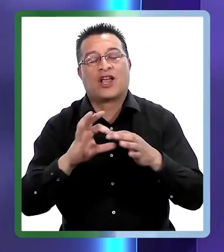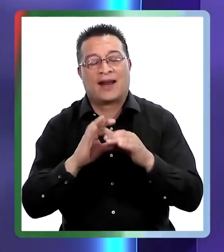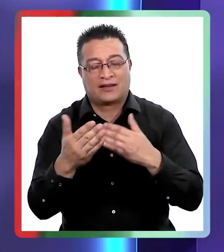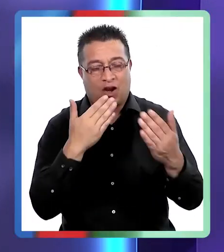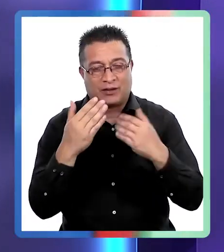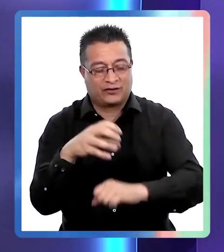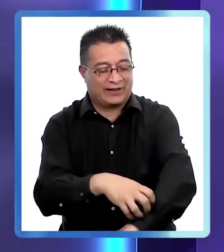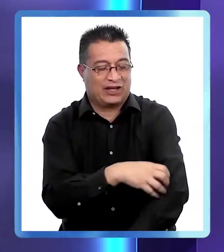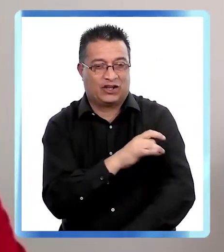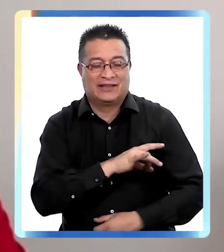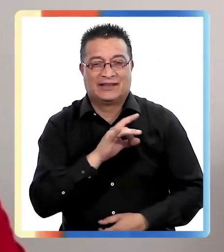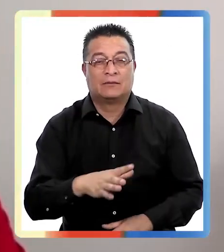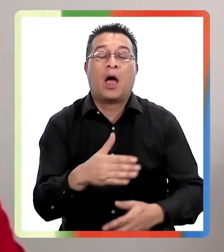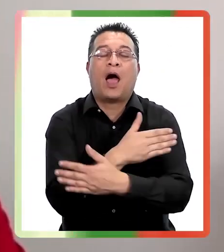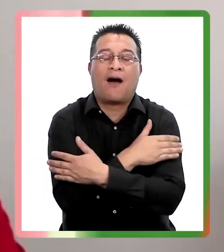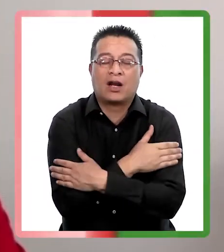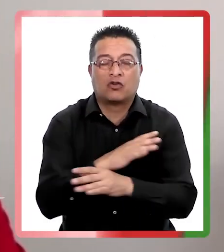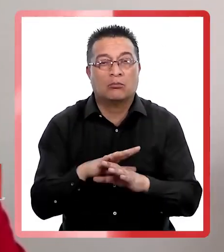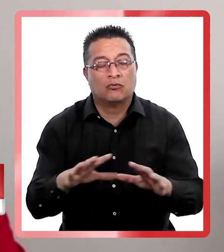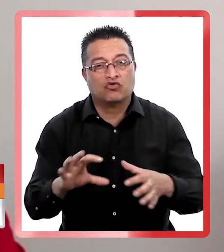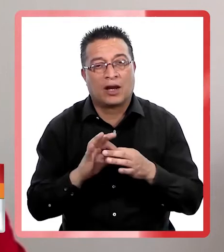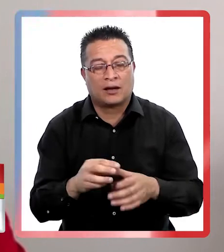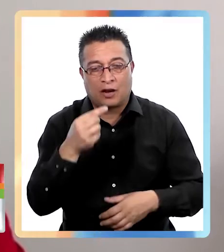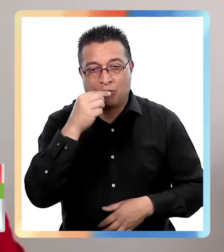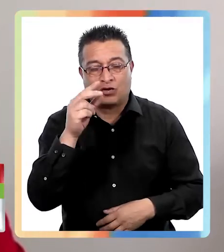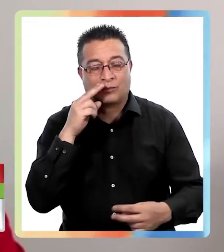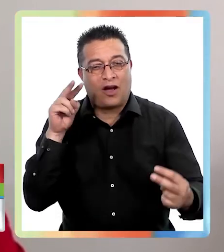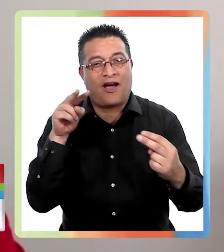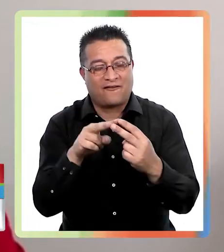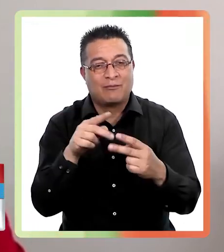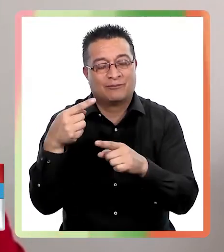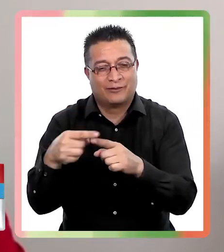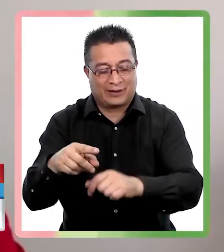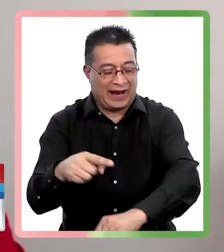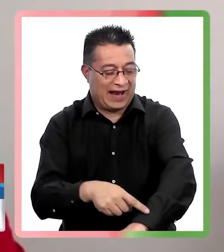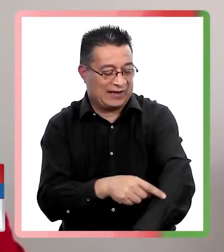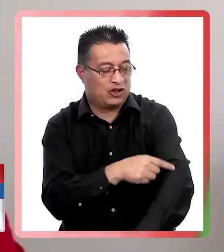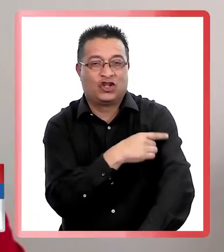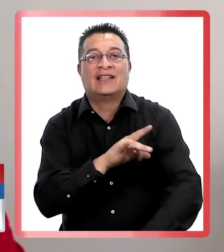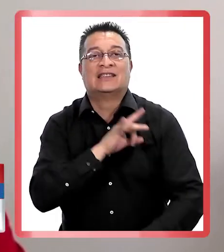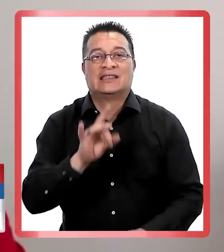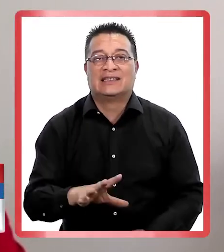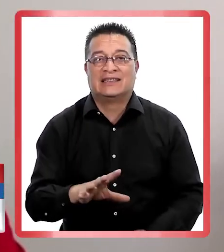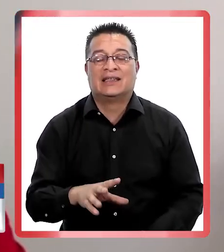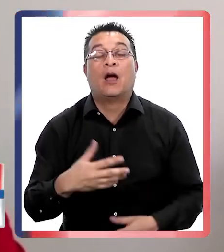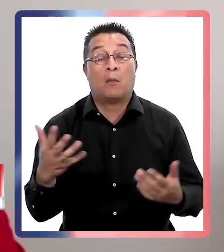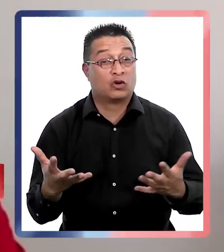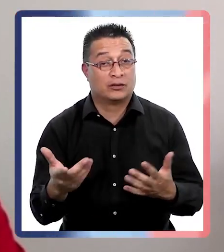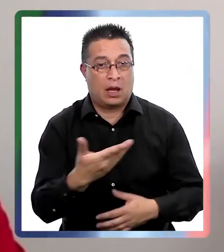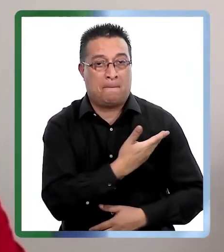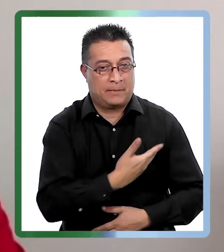las regiones de nuestro país. Un abrazo, muchas gracias, y pronto nos estaremos viendo en cada una de las regiones del país, porque